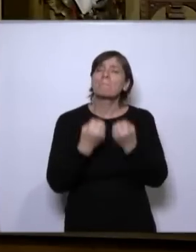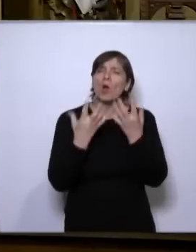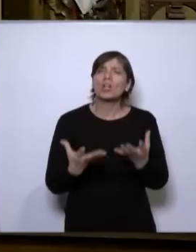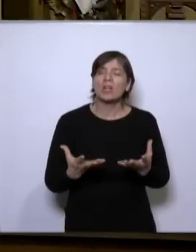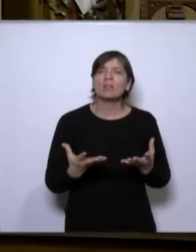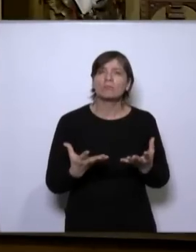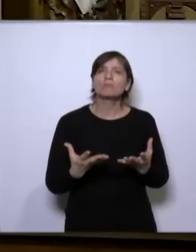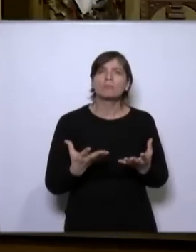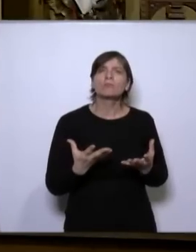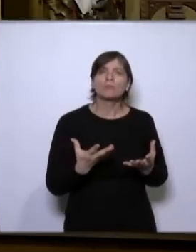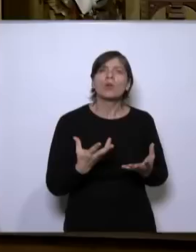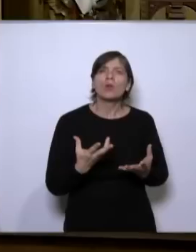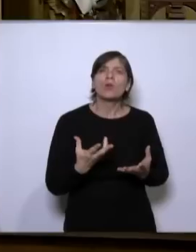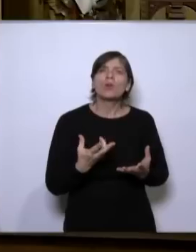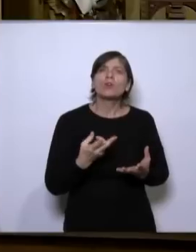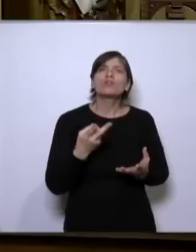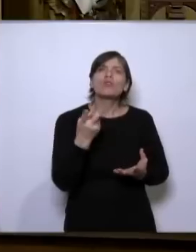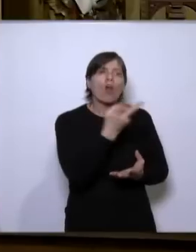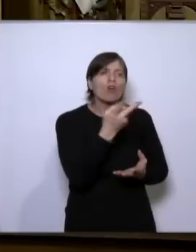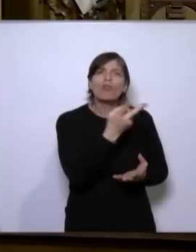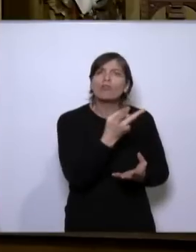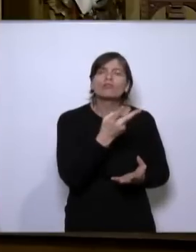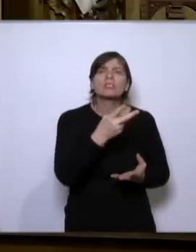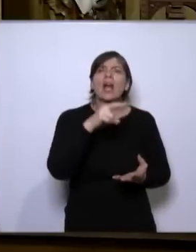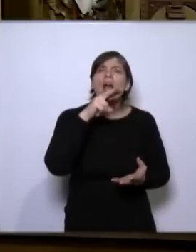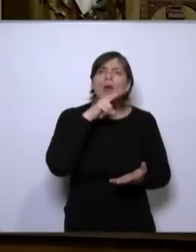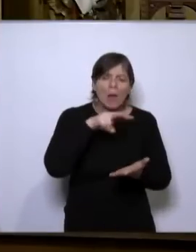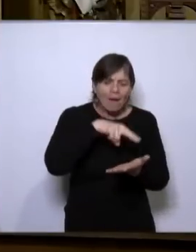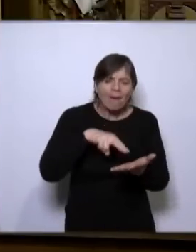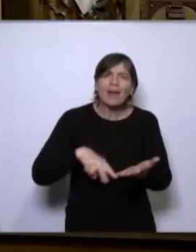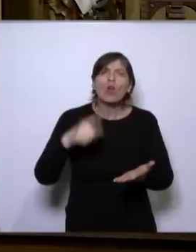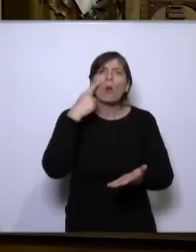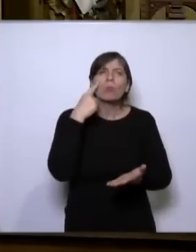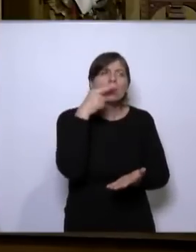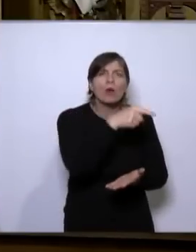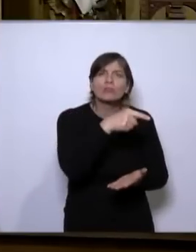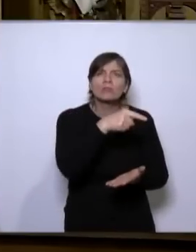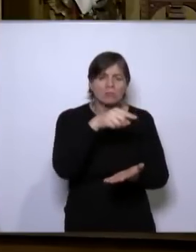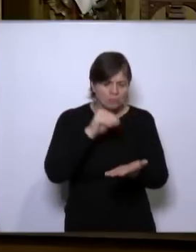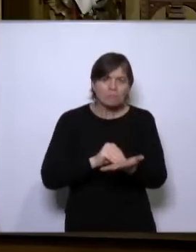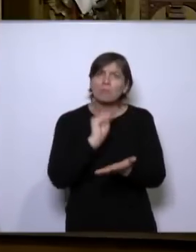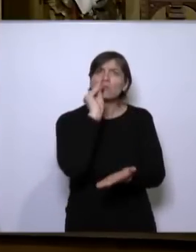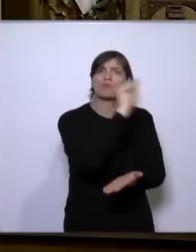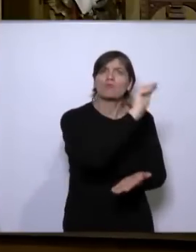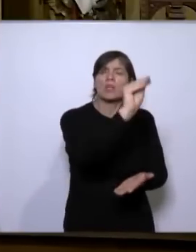porque son dos evangelios vivos. Es una forma de dar testimonio de la fe.